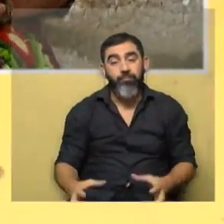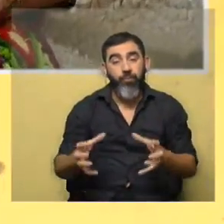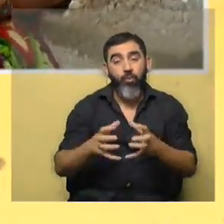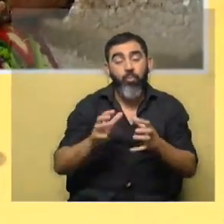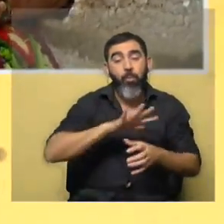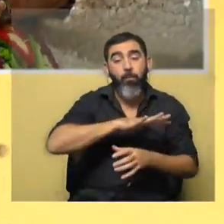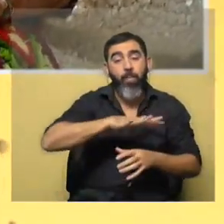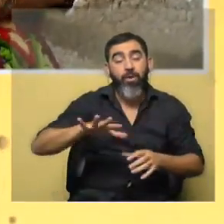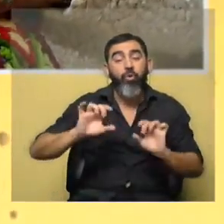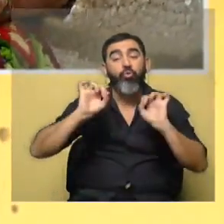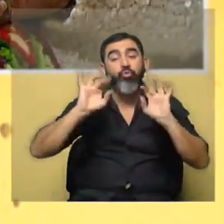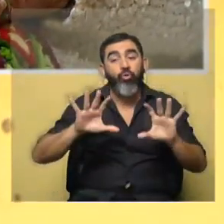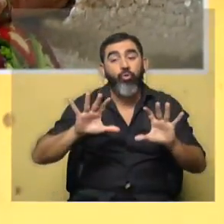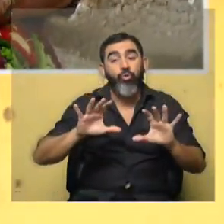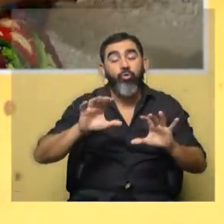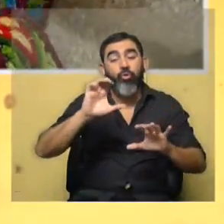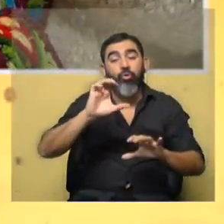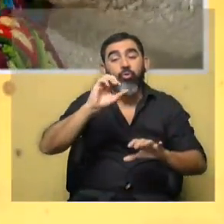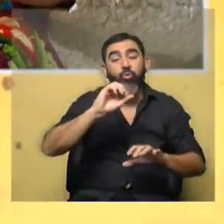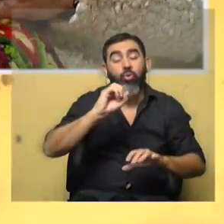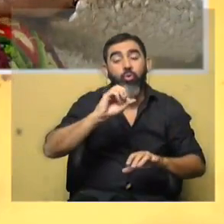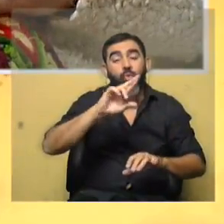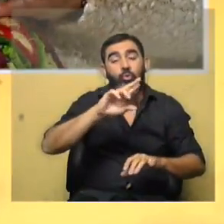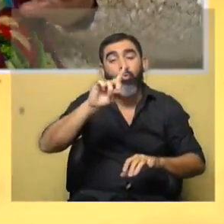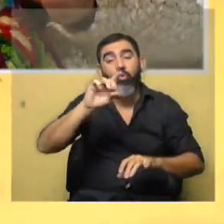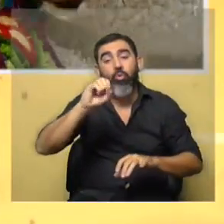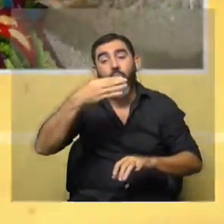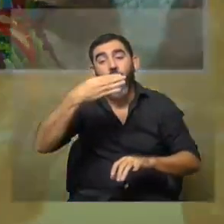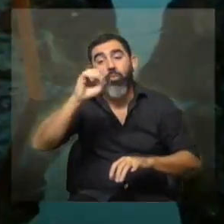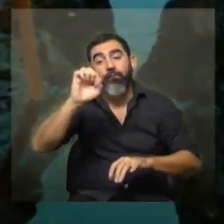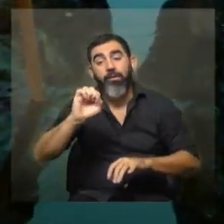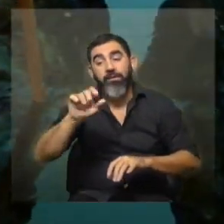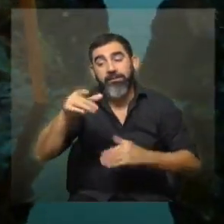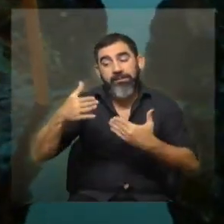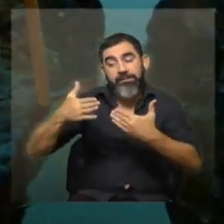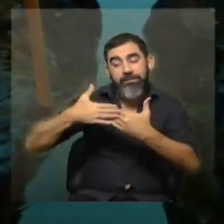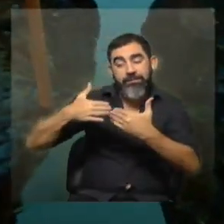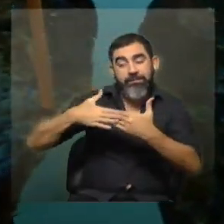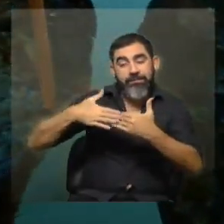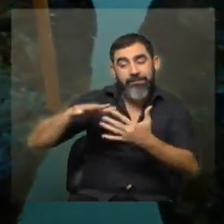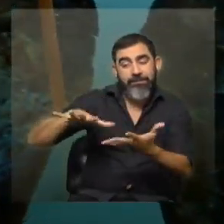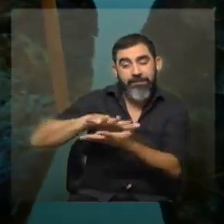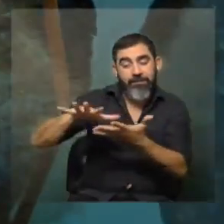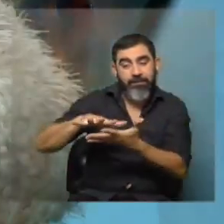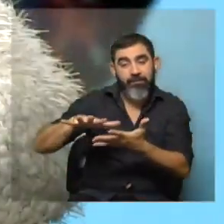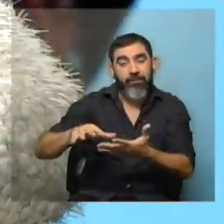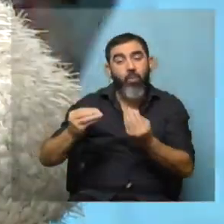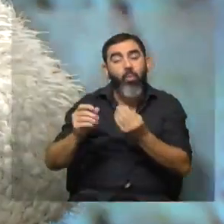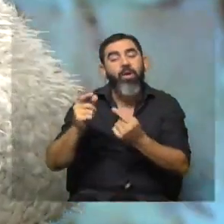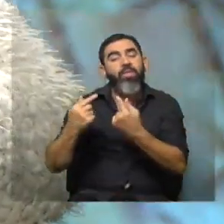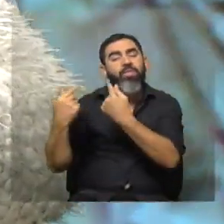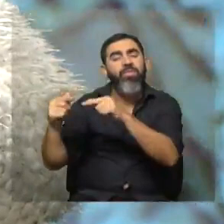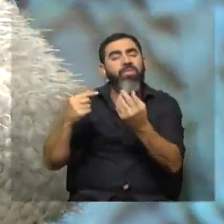marinas solo en la formación Cordobés. Y tenemos estas bochas que están muy cerca de la formación Cordobés. ¿Y cuál es la